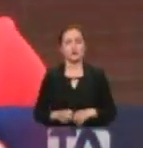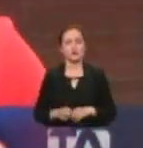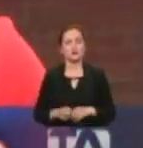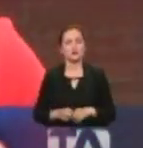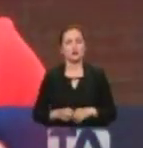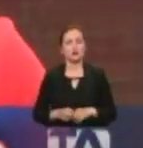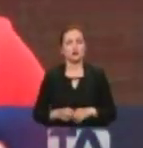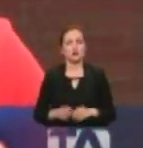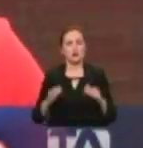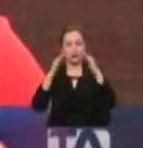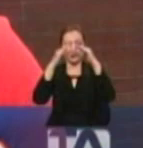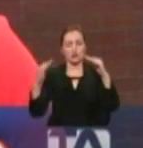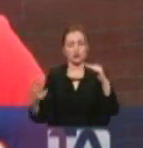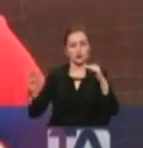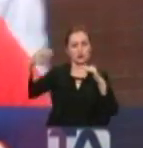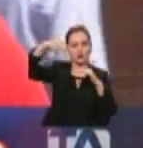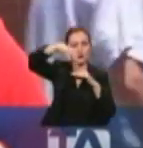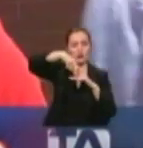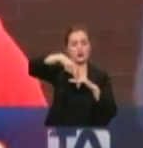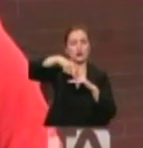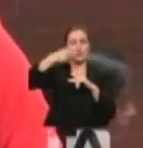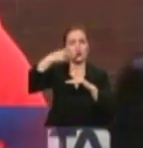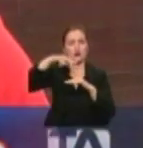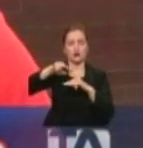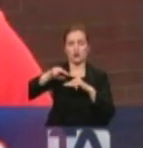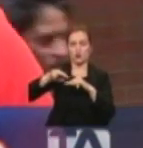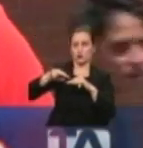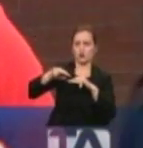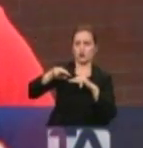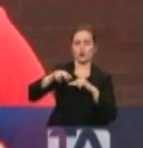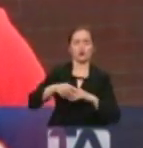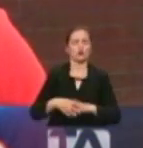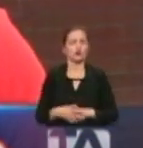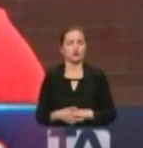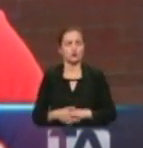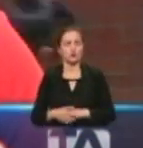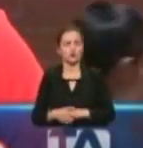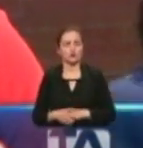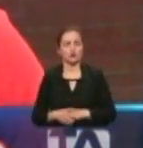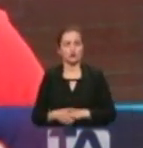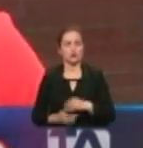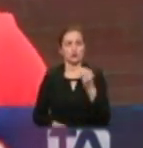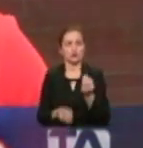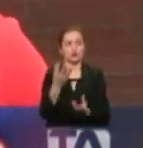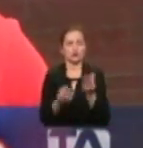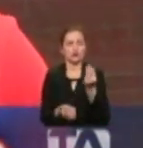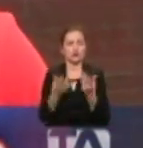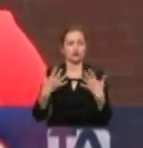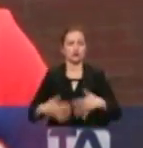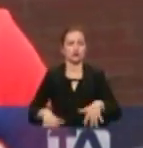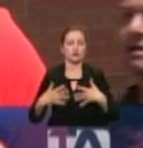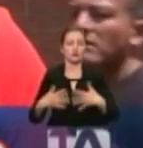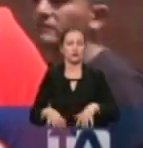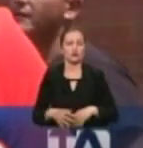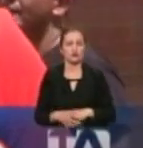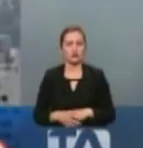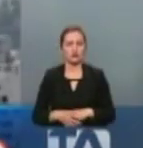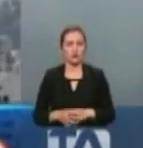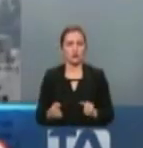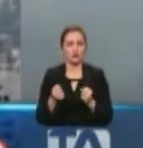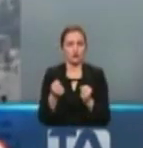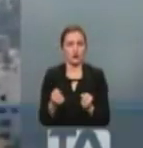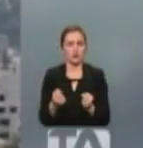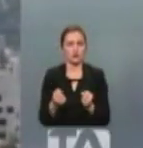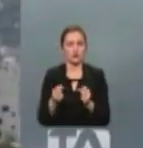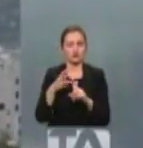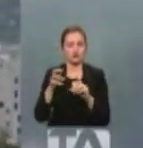Subimos a la terraza para ver de qué se trataba y ya nos percatamos que era un incendio bastante fuerte.